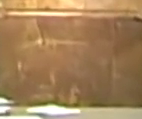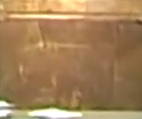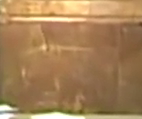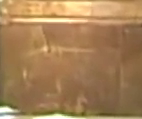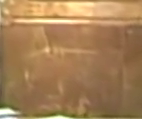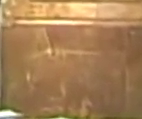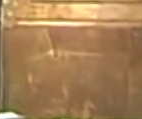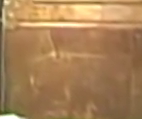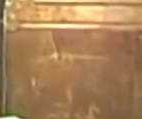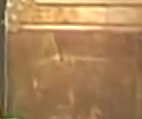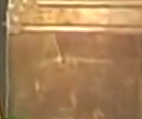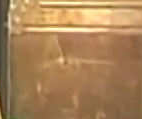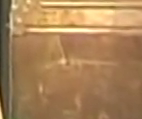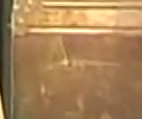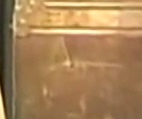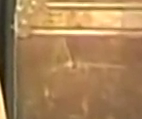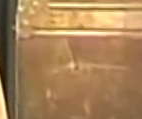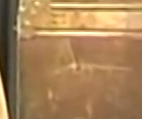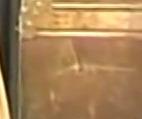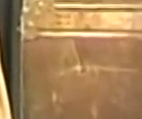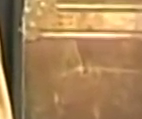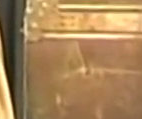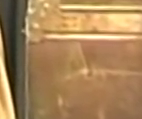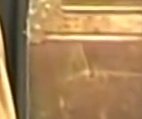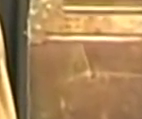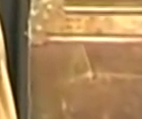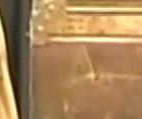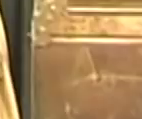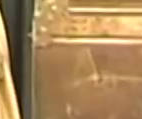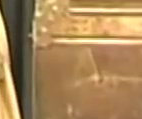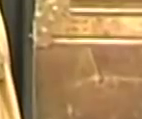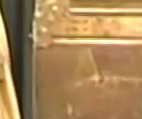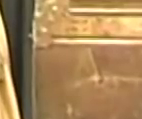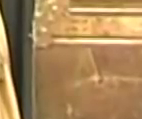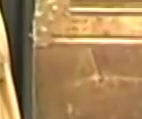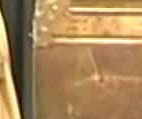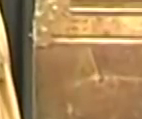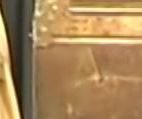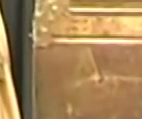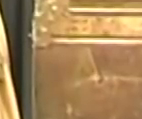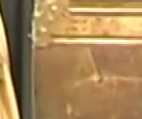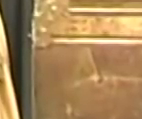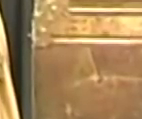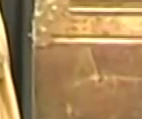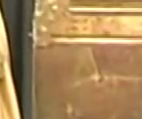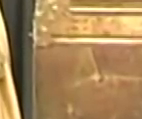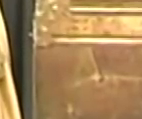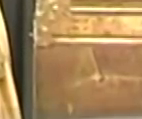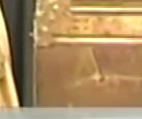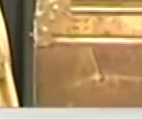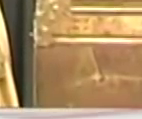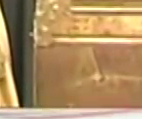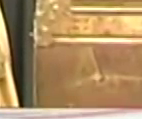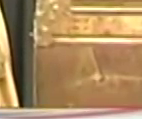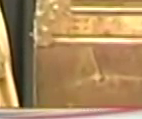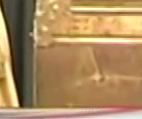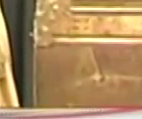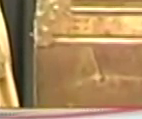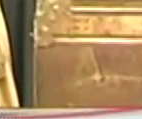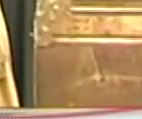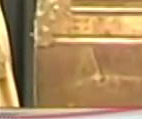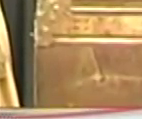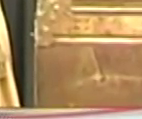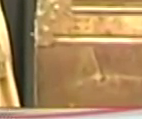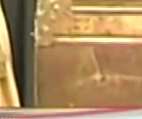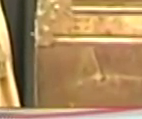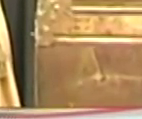como dice Ernesto Villegas, solicito excusas si me ven estornudar en cualquier momento. Pero